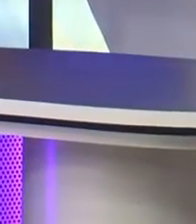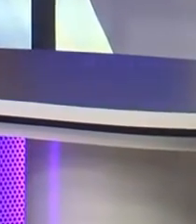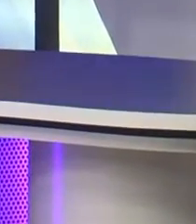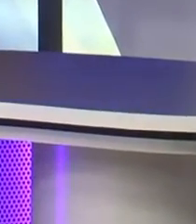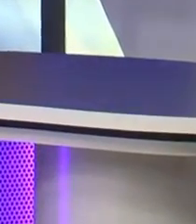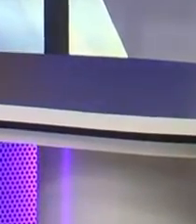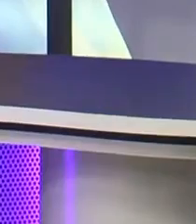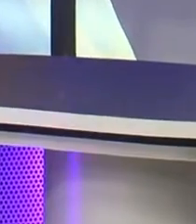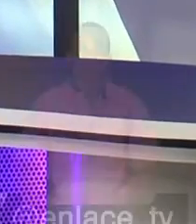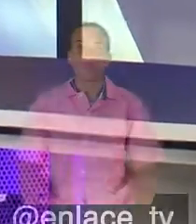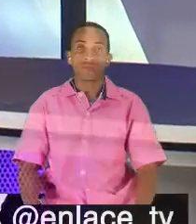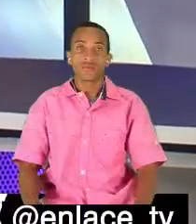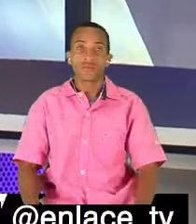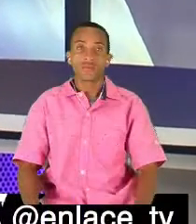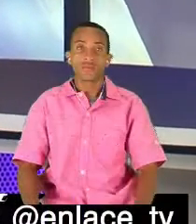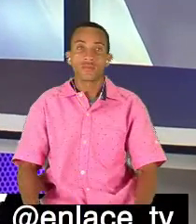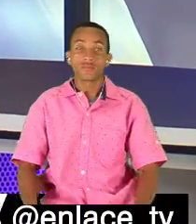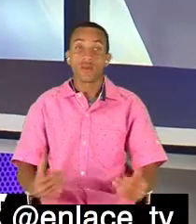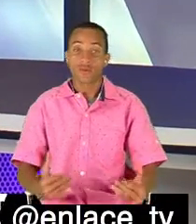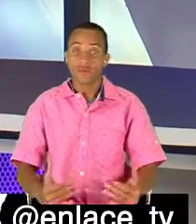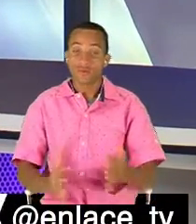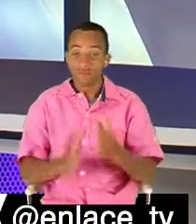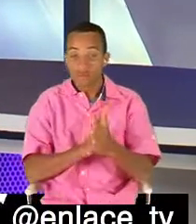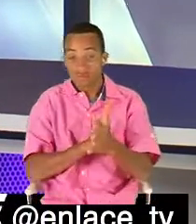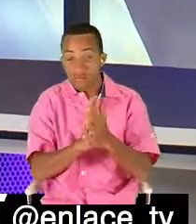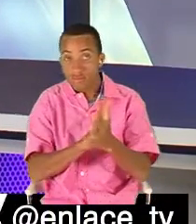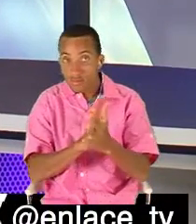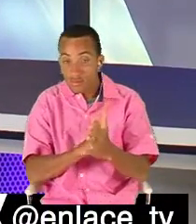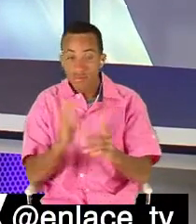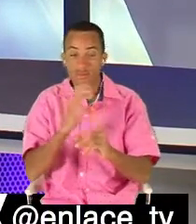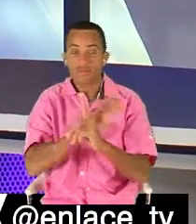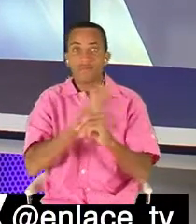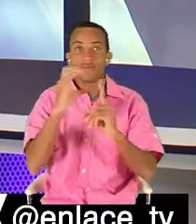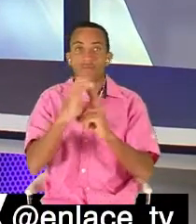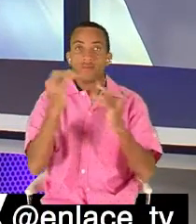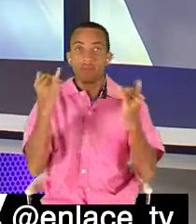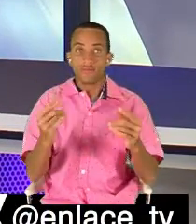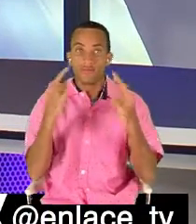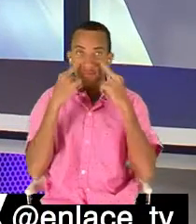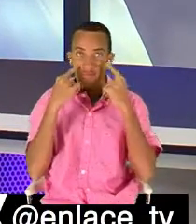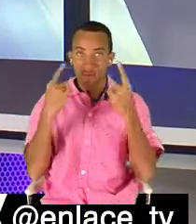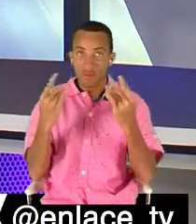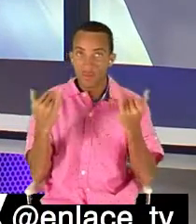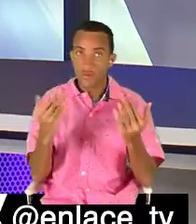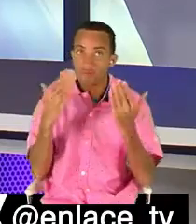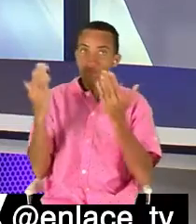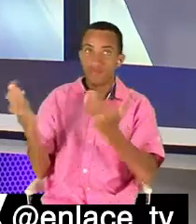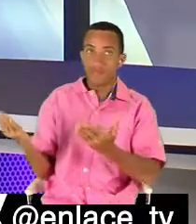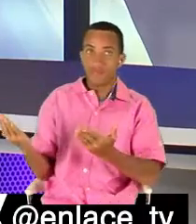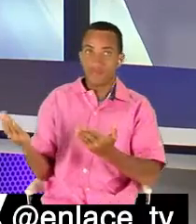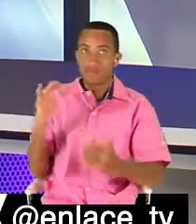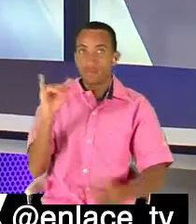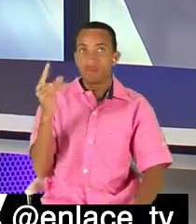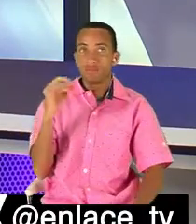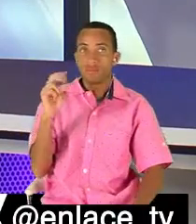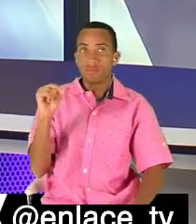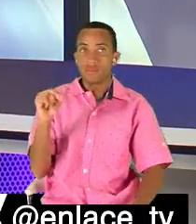Y llegó el momento de continuar con las buenas noticias de cultura y entretenimiento en nuestra sección de En la Mira. Le doy paso en este momento a Juan David